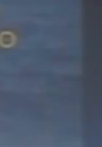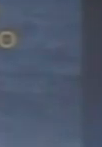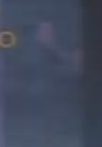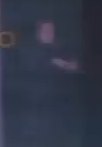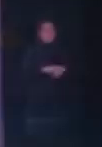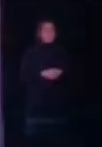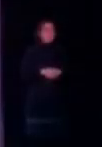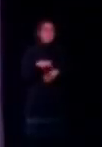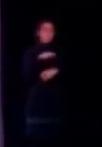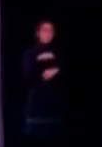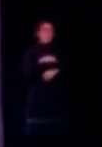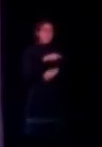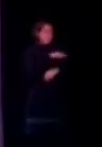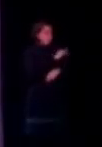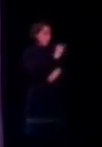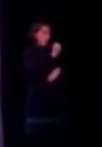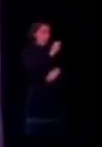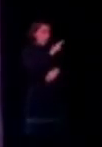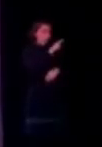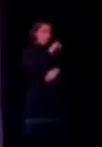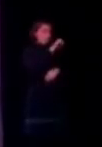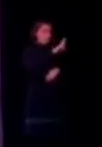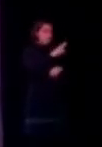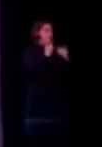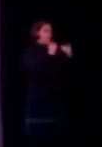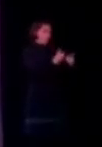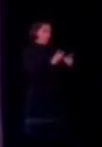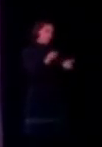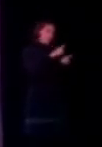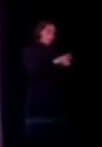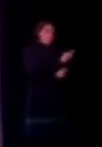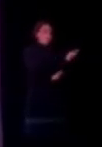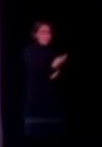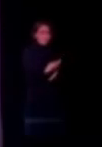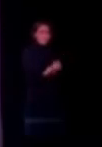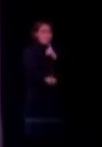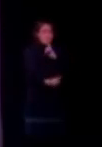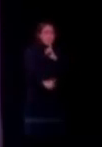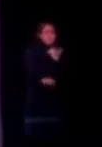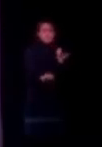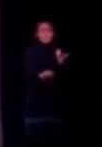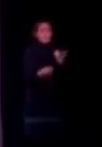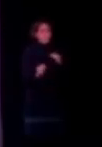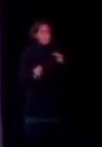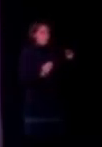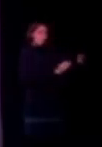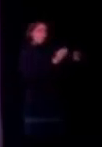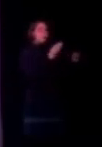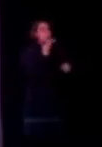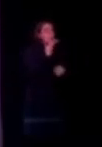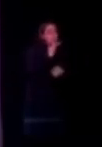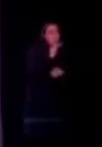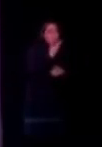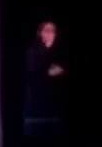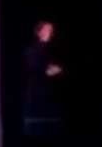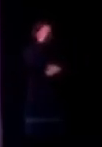y de todos los que estamos aquí por acercarte una vez más a Bilbao, pues a compartir con nosotros tu sabiduría, tu